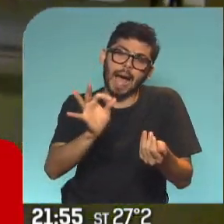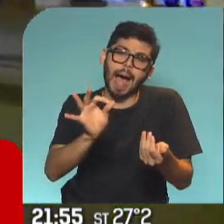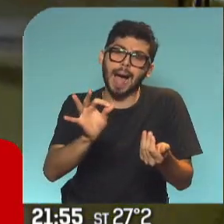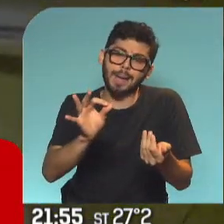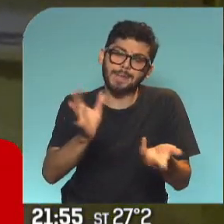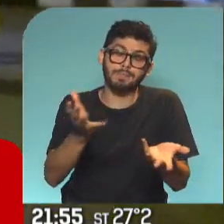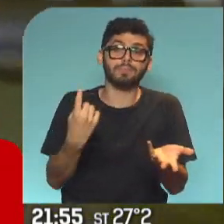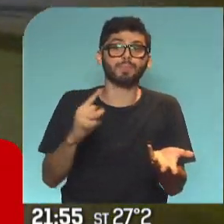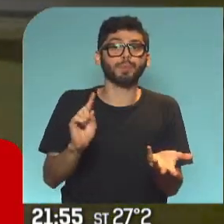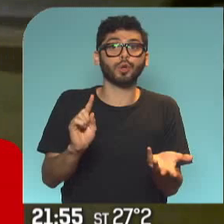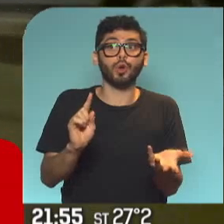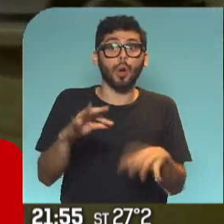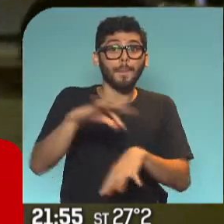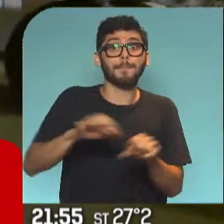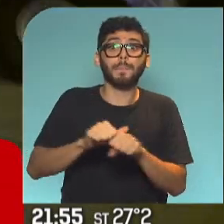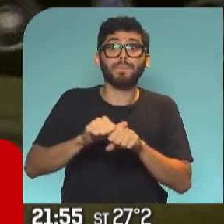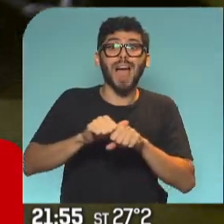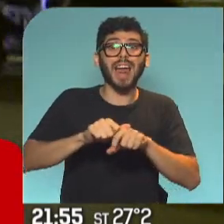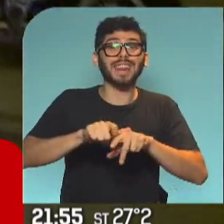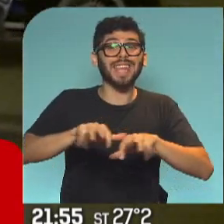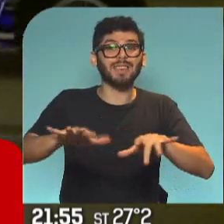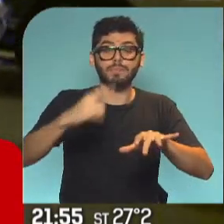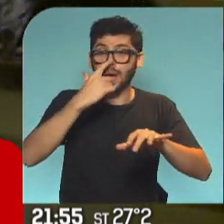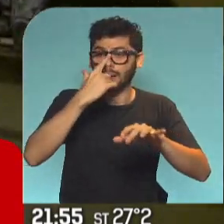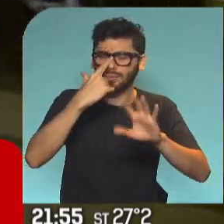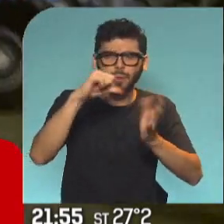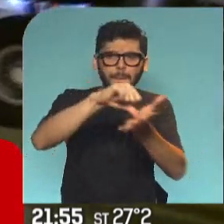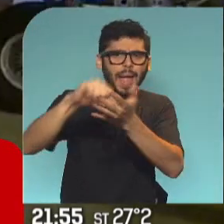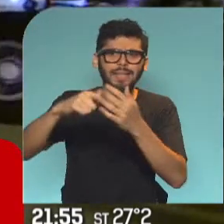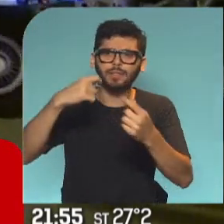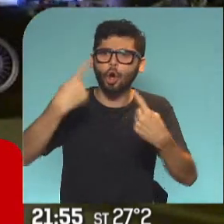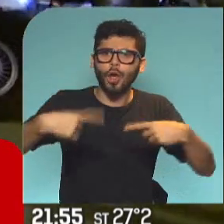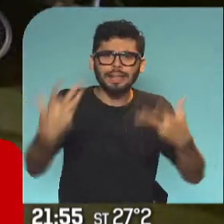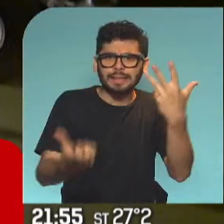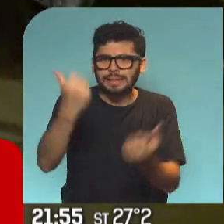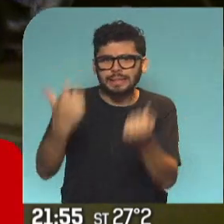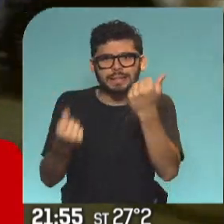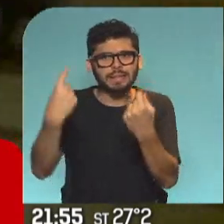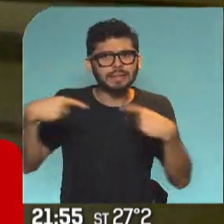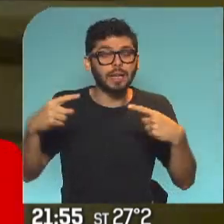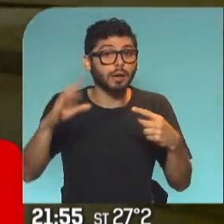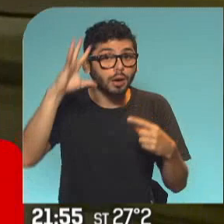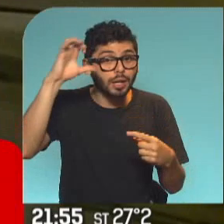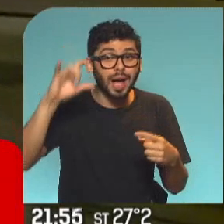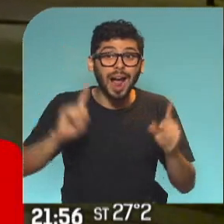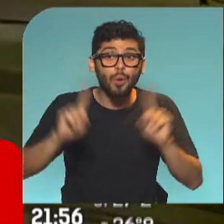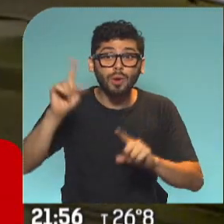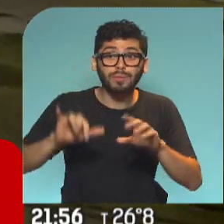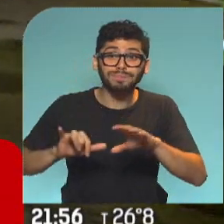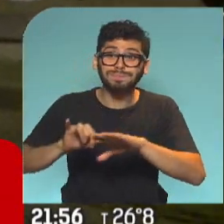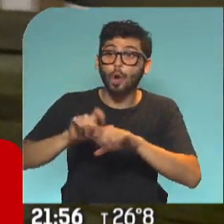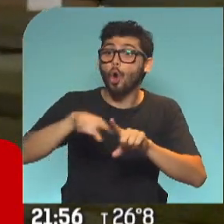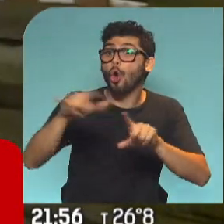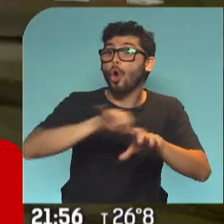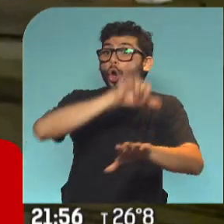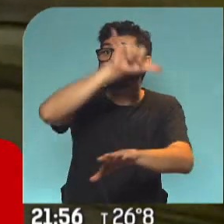de la pandemia la llegada de recursos fue inequitativa a todos los países. Recordemos que incluso algunos países se apropiaban de cargas de insumos que iban destinados a